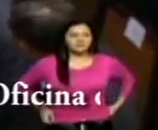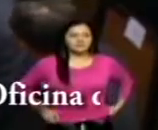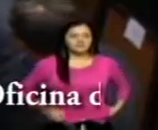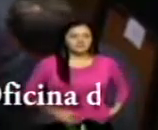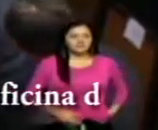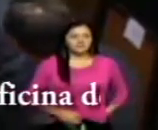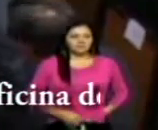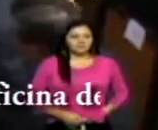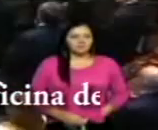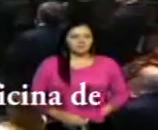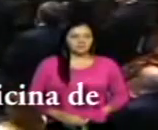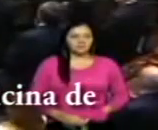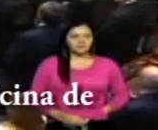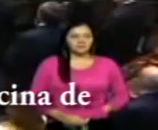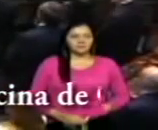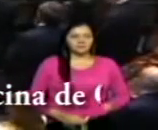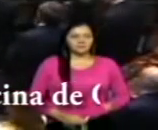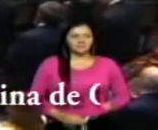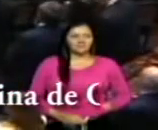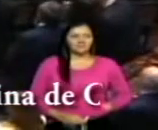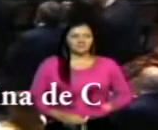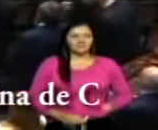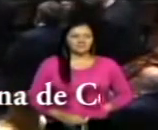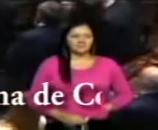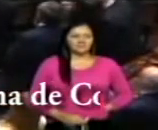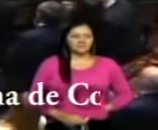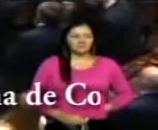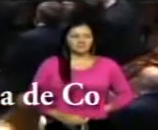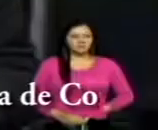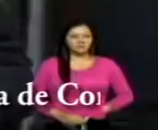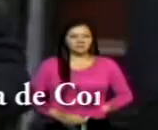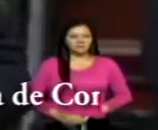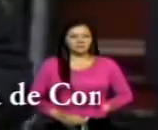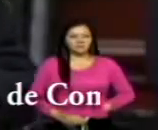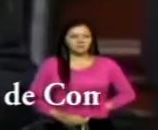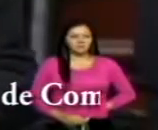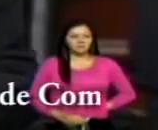Con el quórum de reglamentario se inicia la sesión.